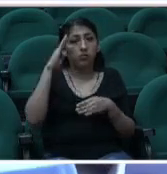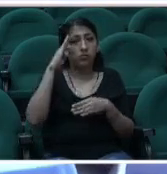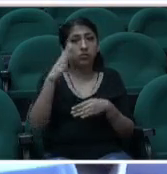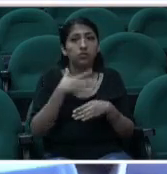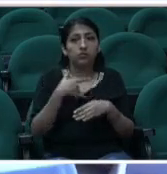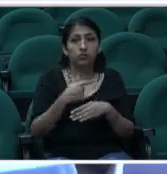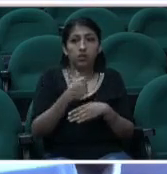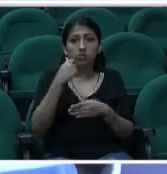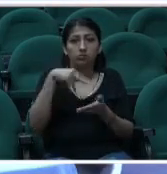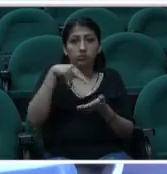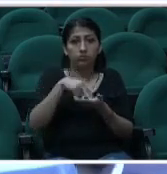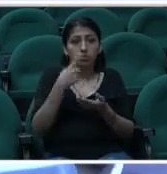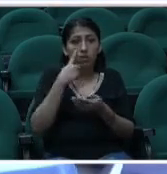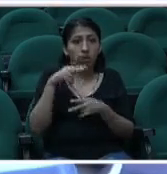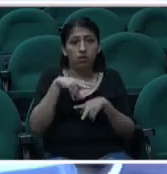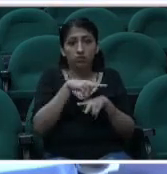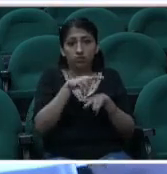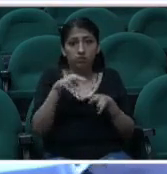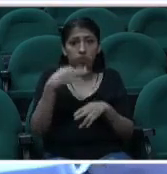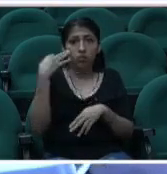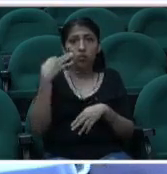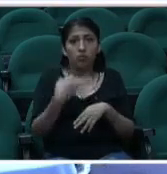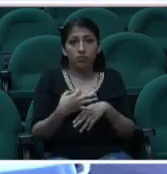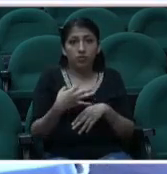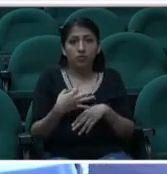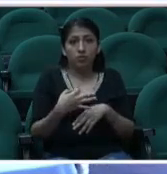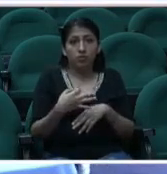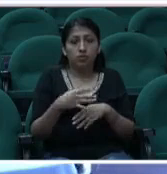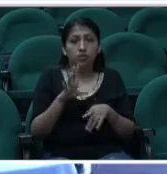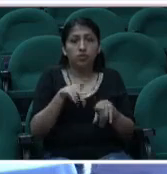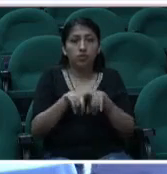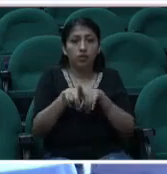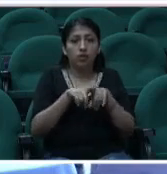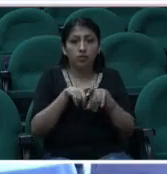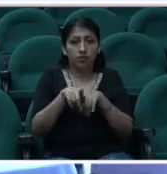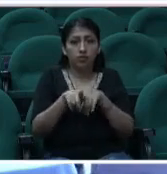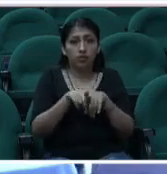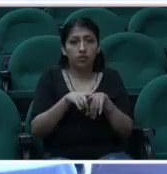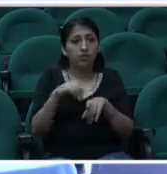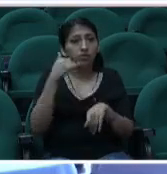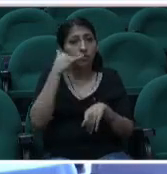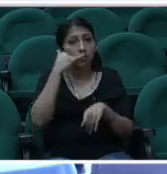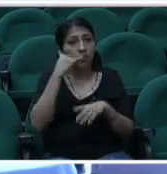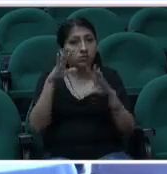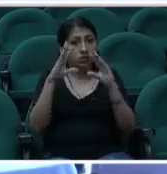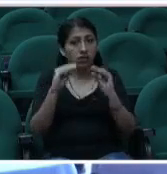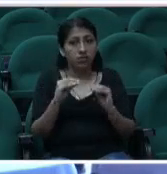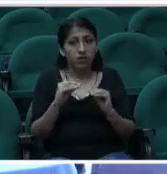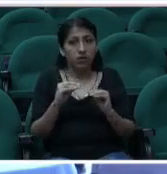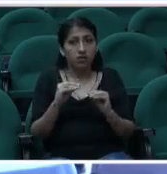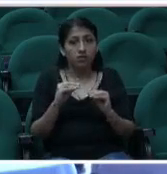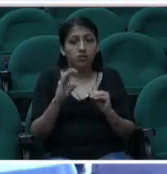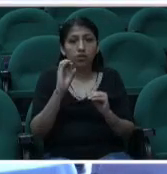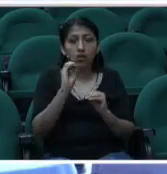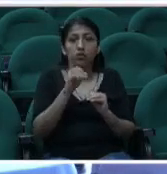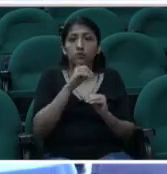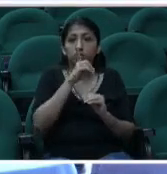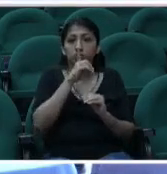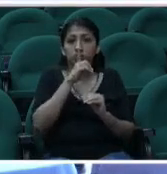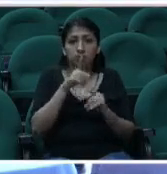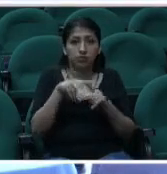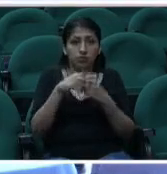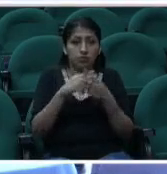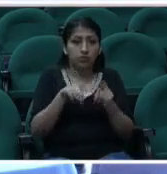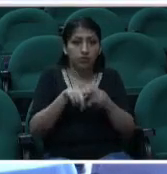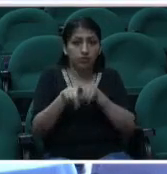estará presente para dar fiel cumplimiento a este debate los celulares deberán estar apagados o en silencio durante el